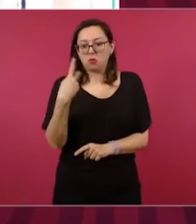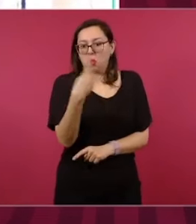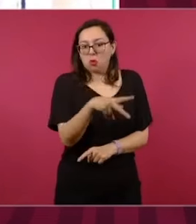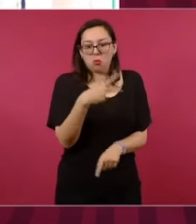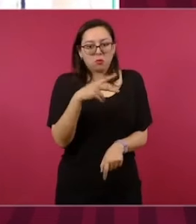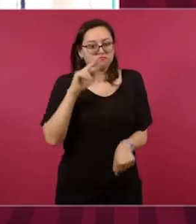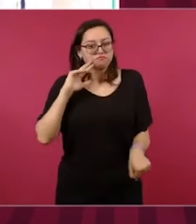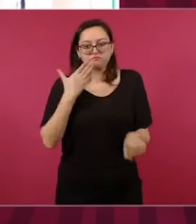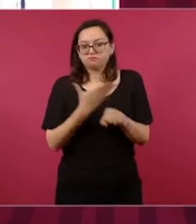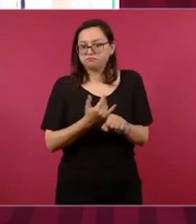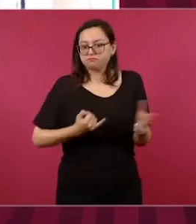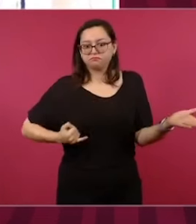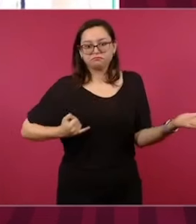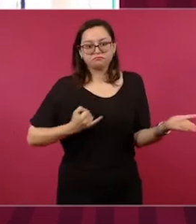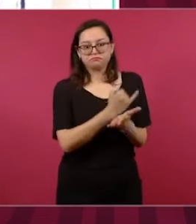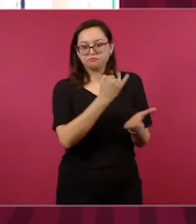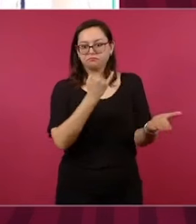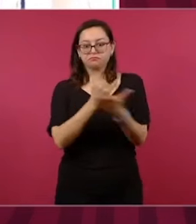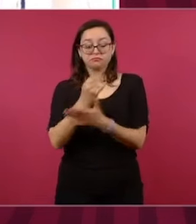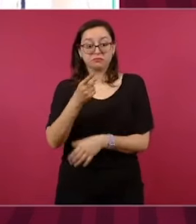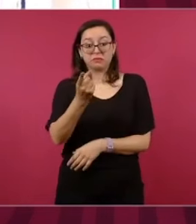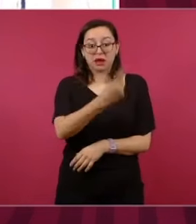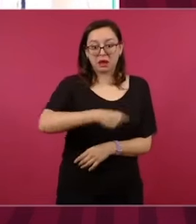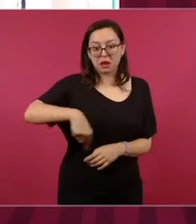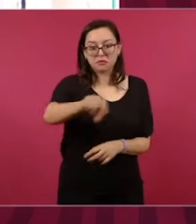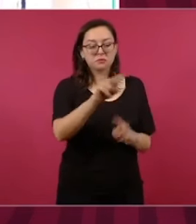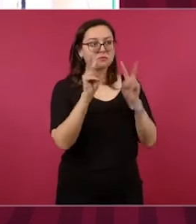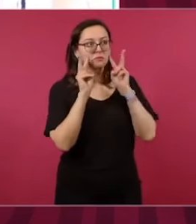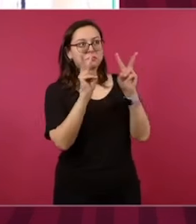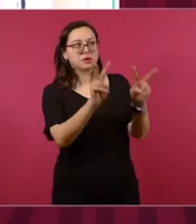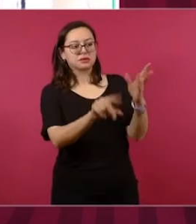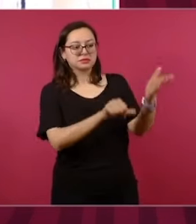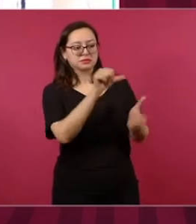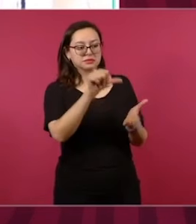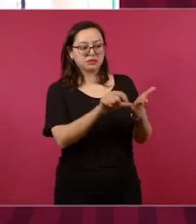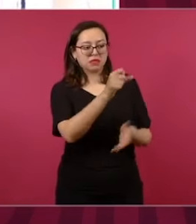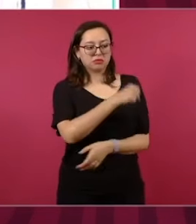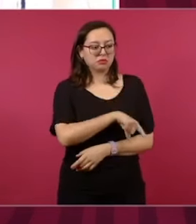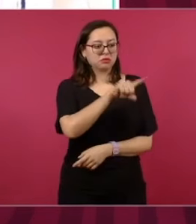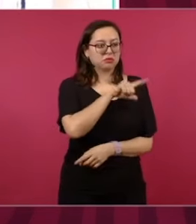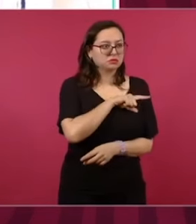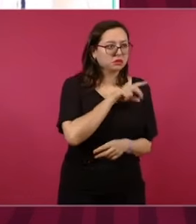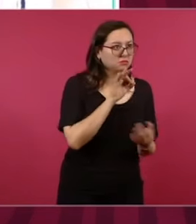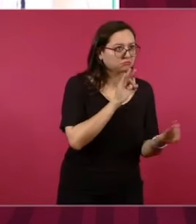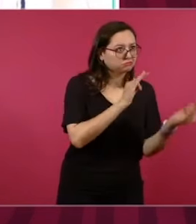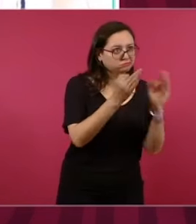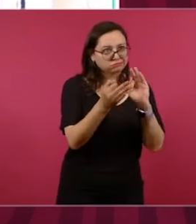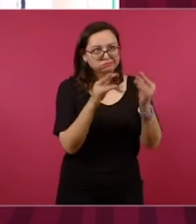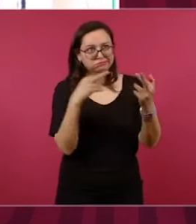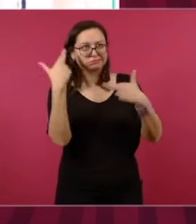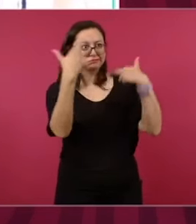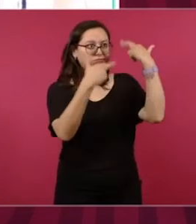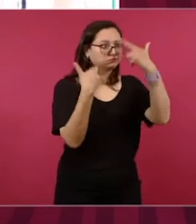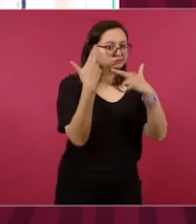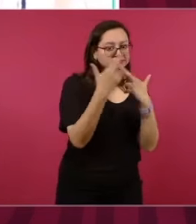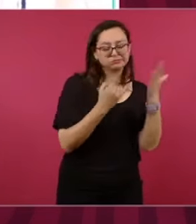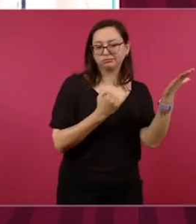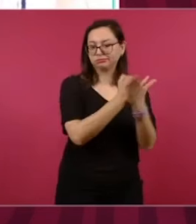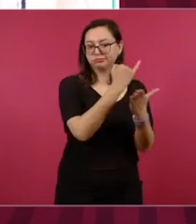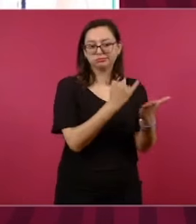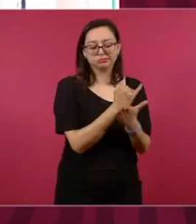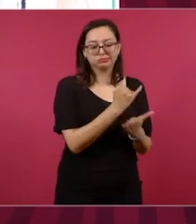decisiones, identificando y, por supuesto, priorizando las necesidades que se tienen en todas las unidades